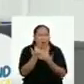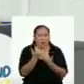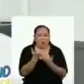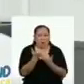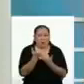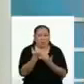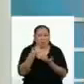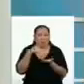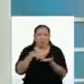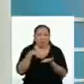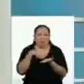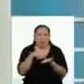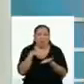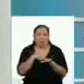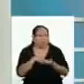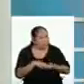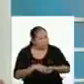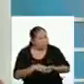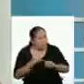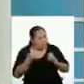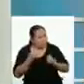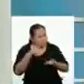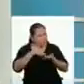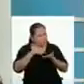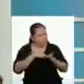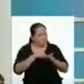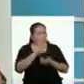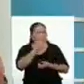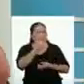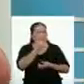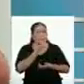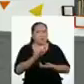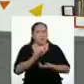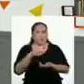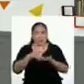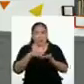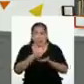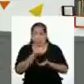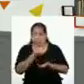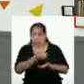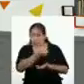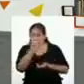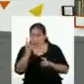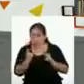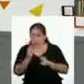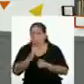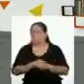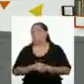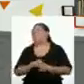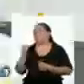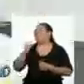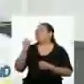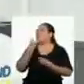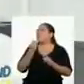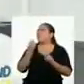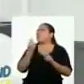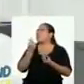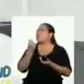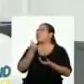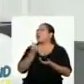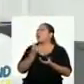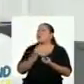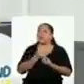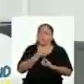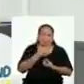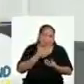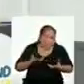endeudada. ¿Endeudada? ¿Cómo? ¿Le debes dinero a alguien? Sí, mucho dinero. Más dinero que el que ha tenido